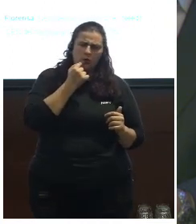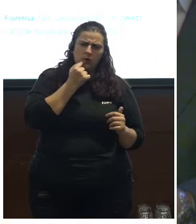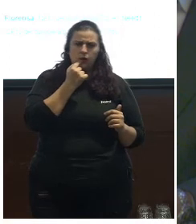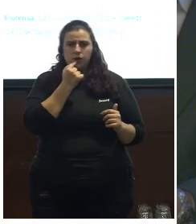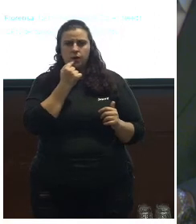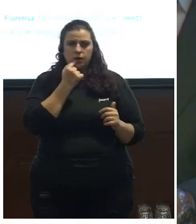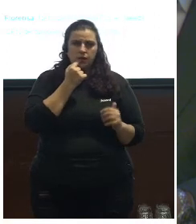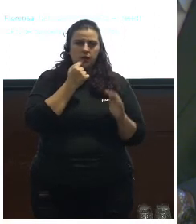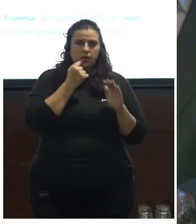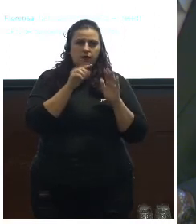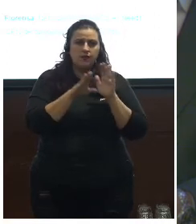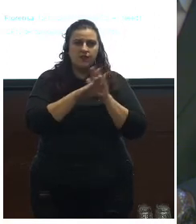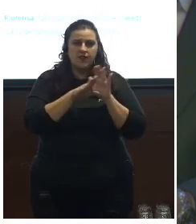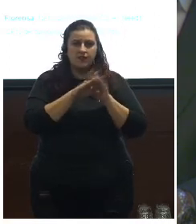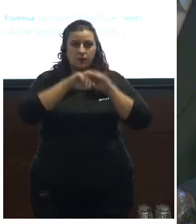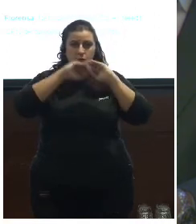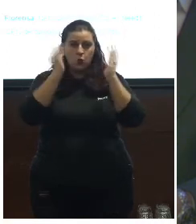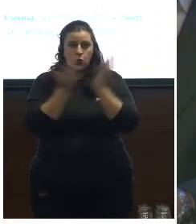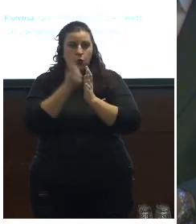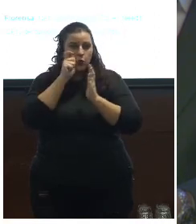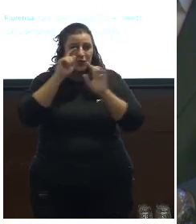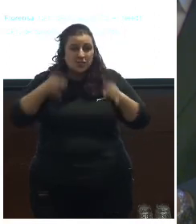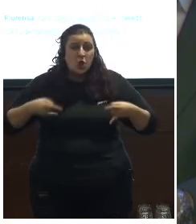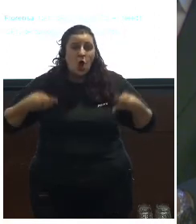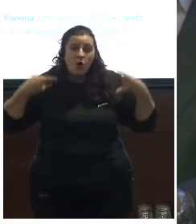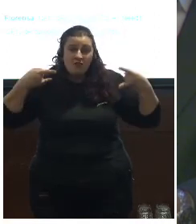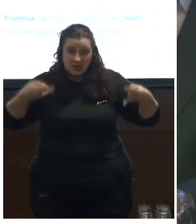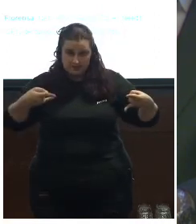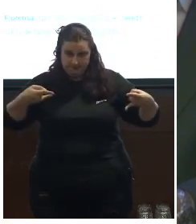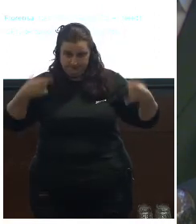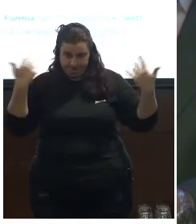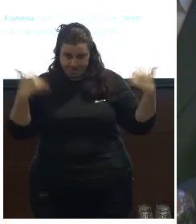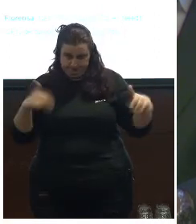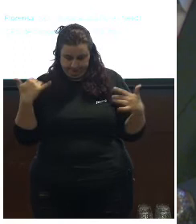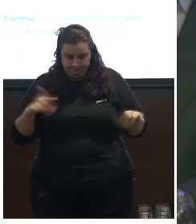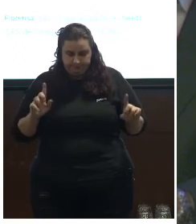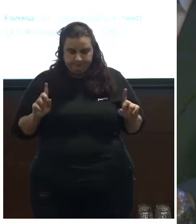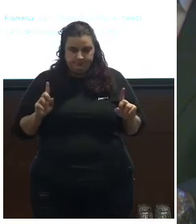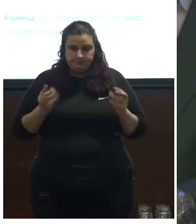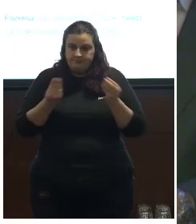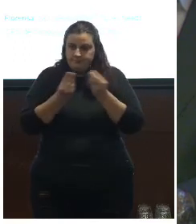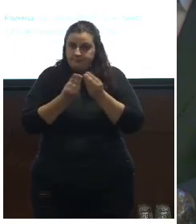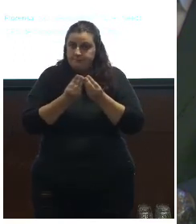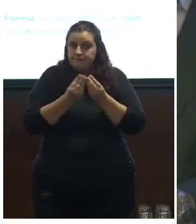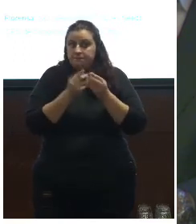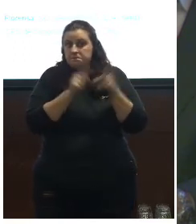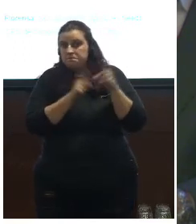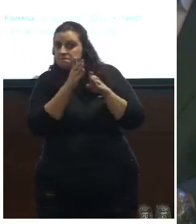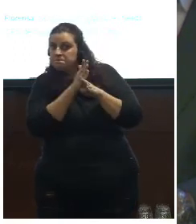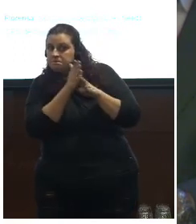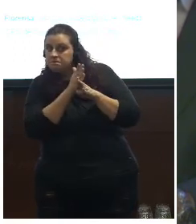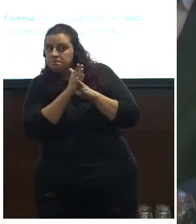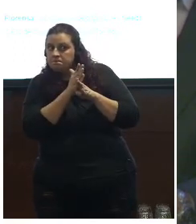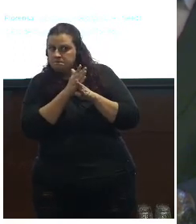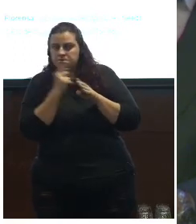a doblarse el volumen turístico mundial en los próximos cinco años, que es una cifra que ha aparecido muchas veces escondida, pero que